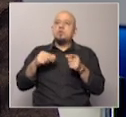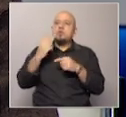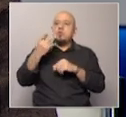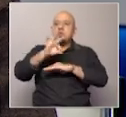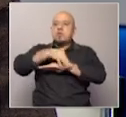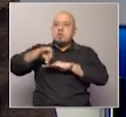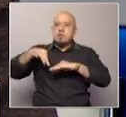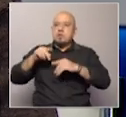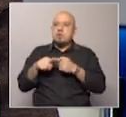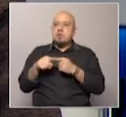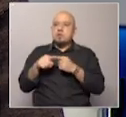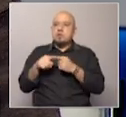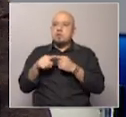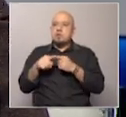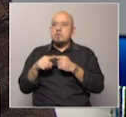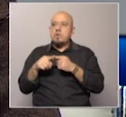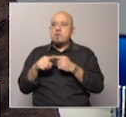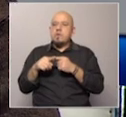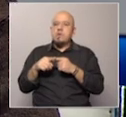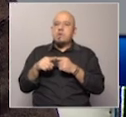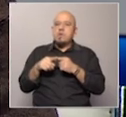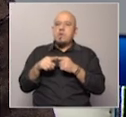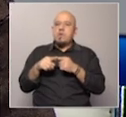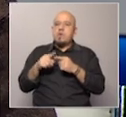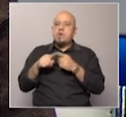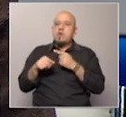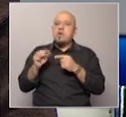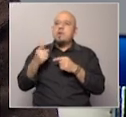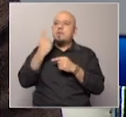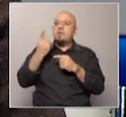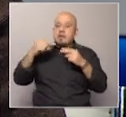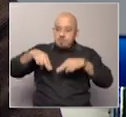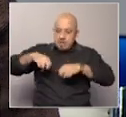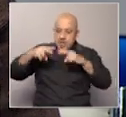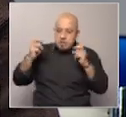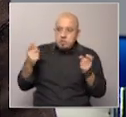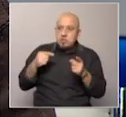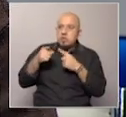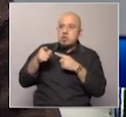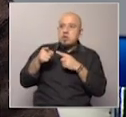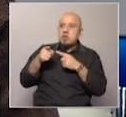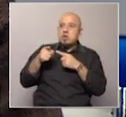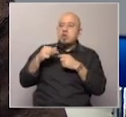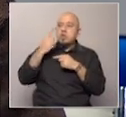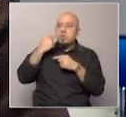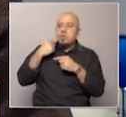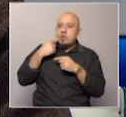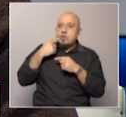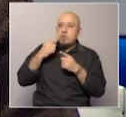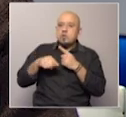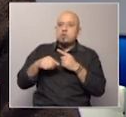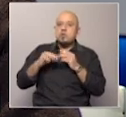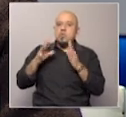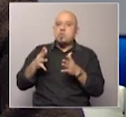arquitectos que investigaron y llegaron a la primera investigación que dio las cifras exactas de cuántos inmuebles